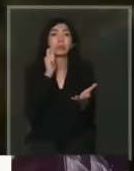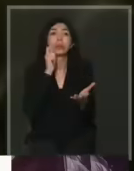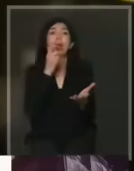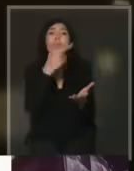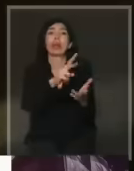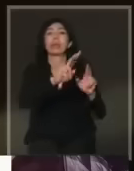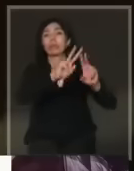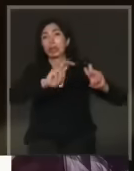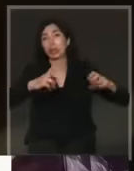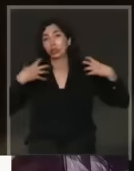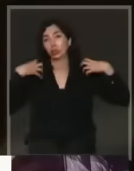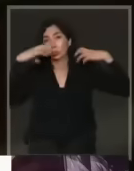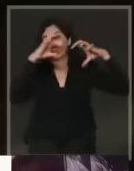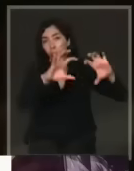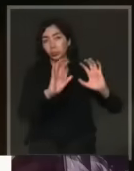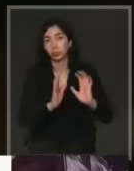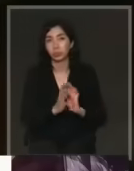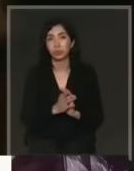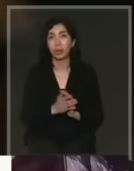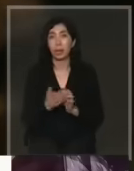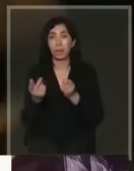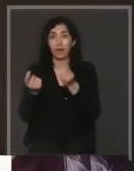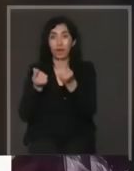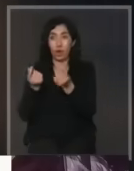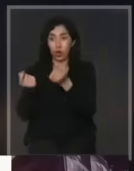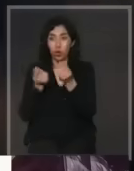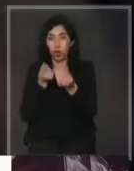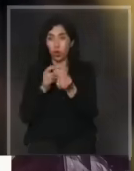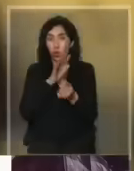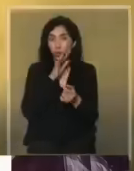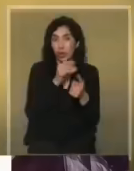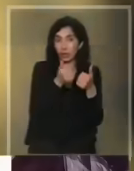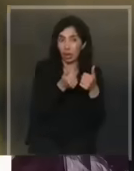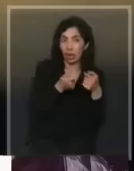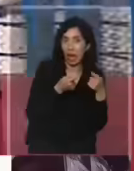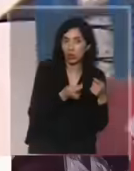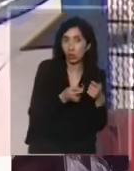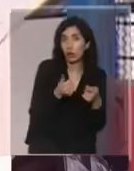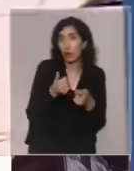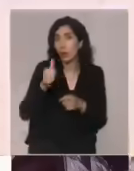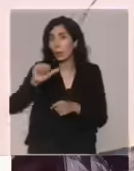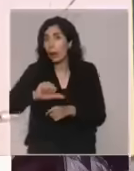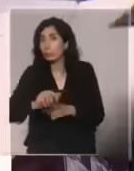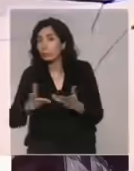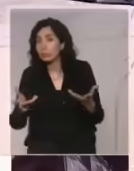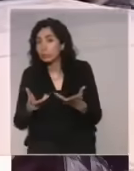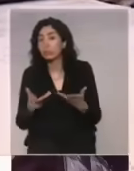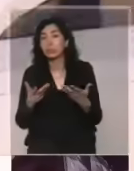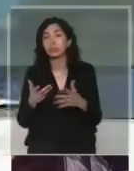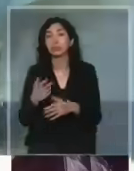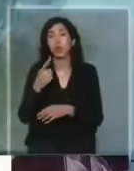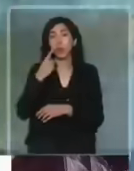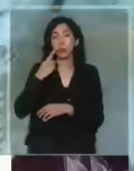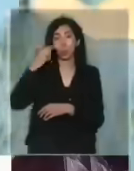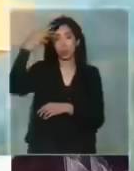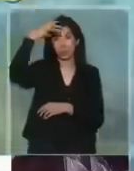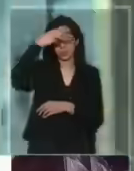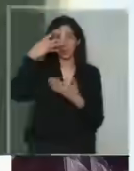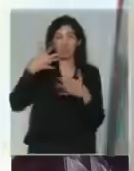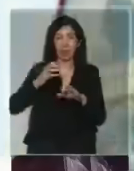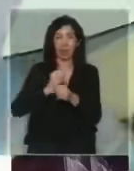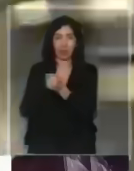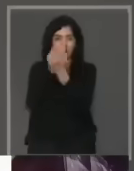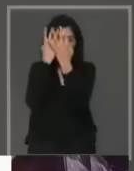investigación. Uso adecuado o no de estos fondos, un nuevo flanco para Manuel Monsalve, que ya cumple sus primeras horas tras las rejas de manera